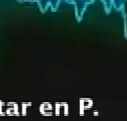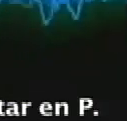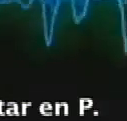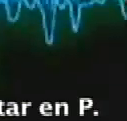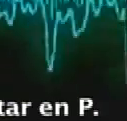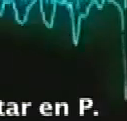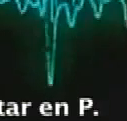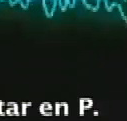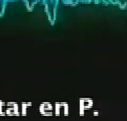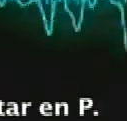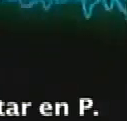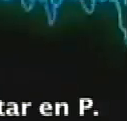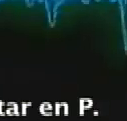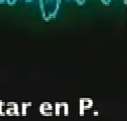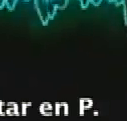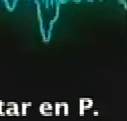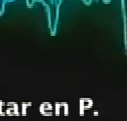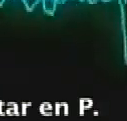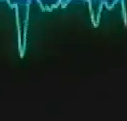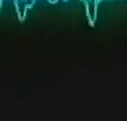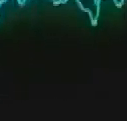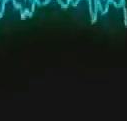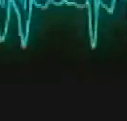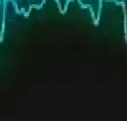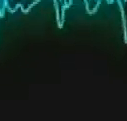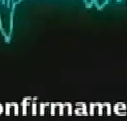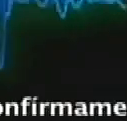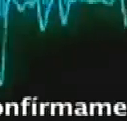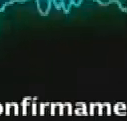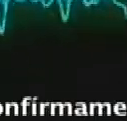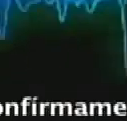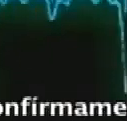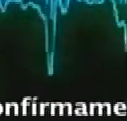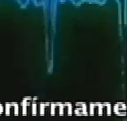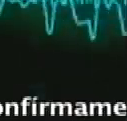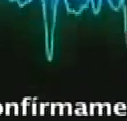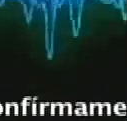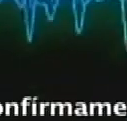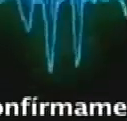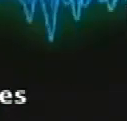Repito, el modo de vuelo tiene que estar en P. Ok,